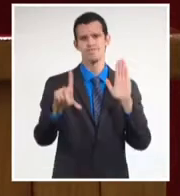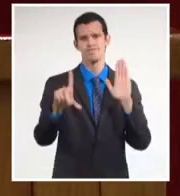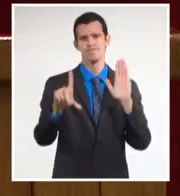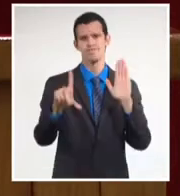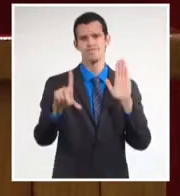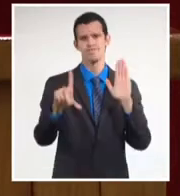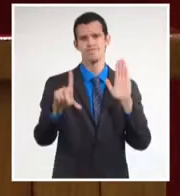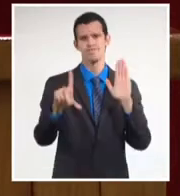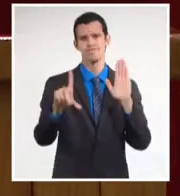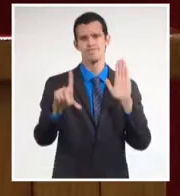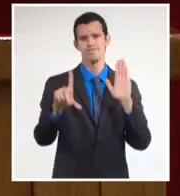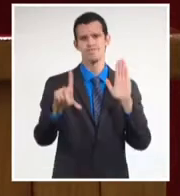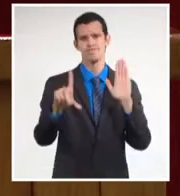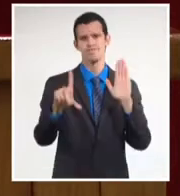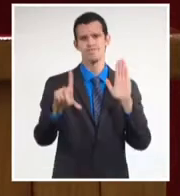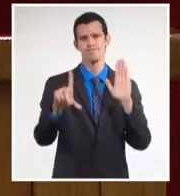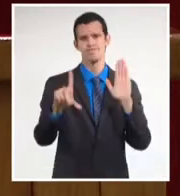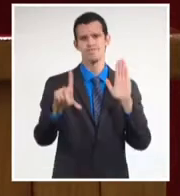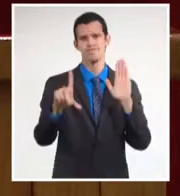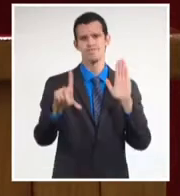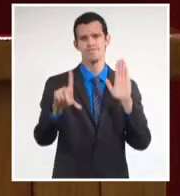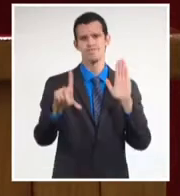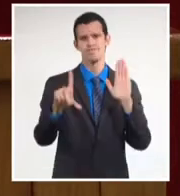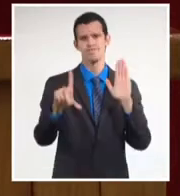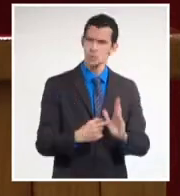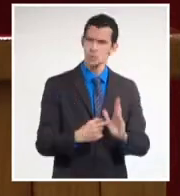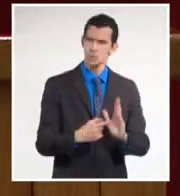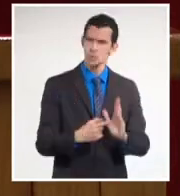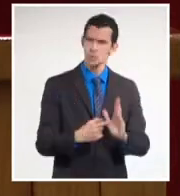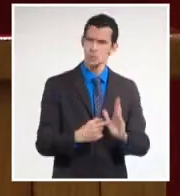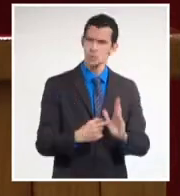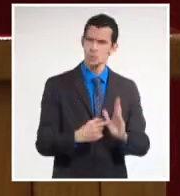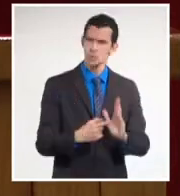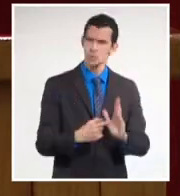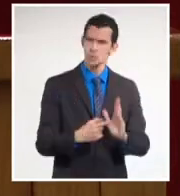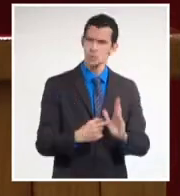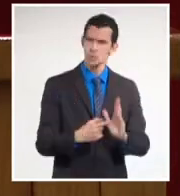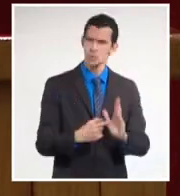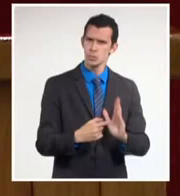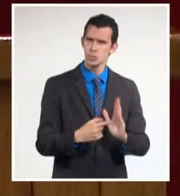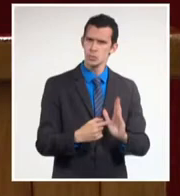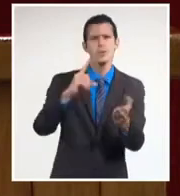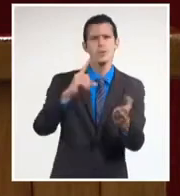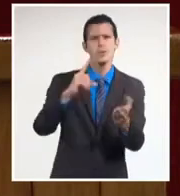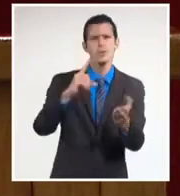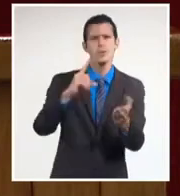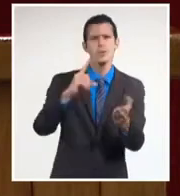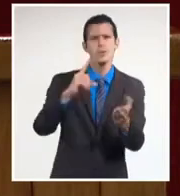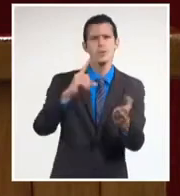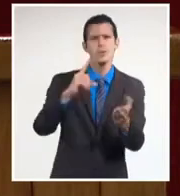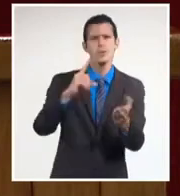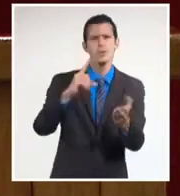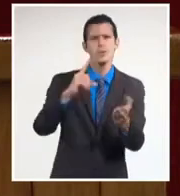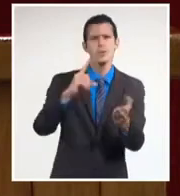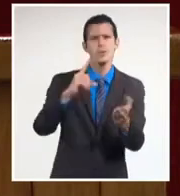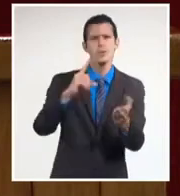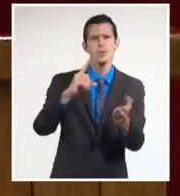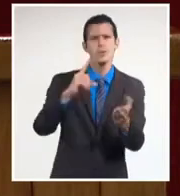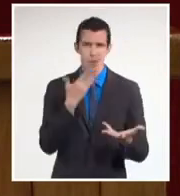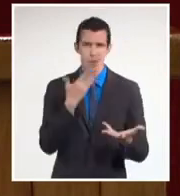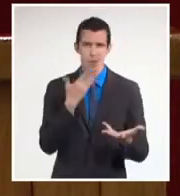instancias, deben favorecer una dinamización de los procesos internos. Será tarea permanente revisar cómo